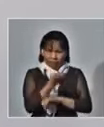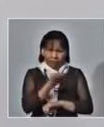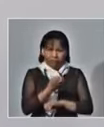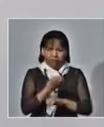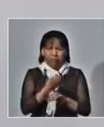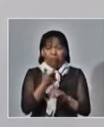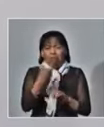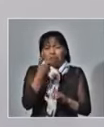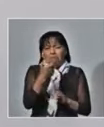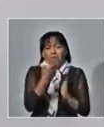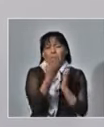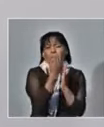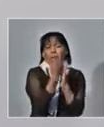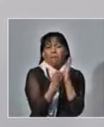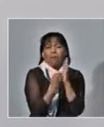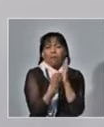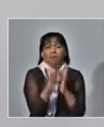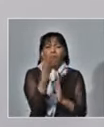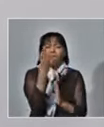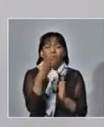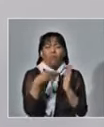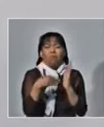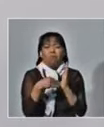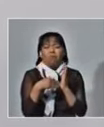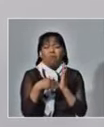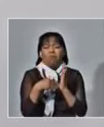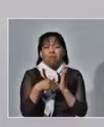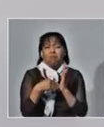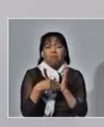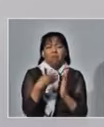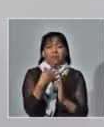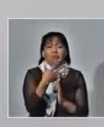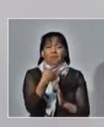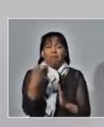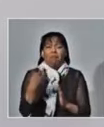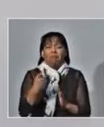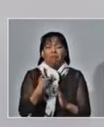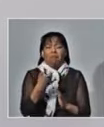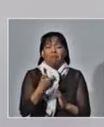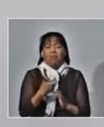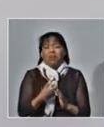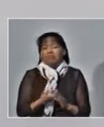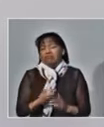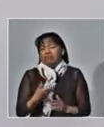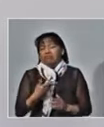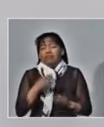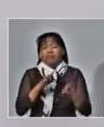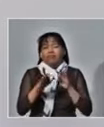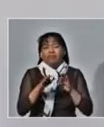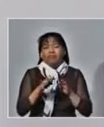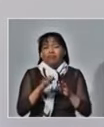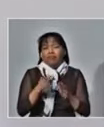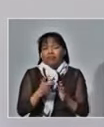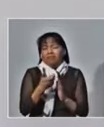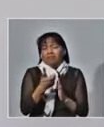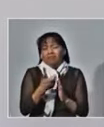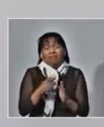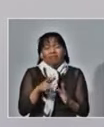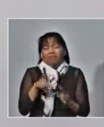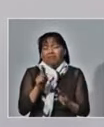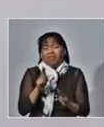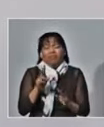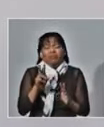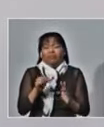de la República. 4.500 pesos gana en promedio un trabajador, insuficiente para mantener a una familia. Por eso